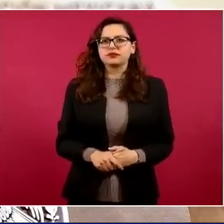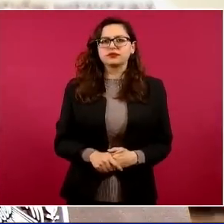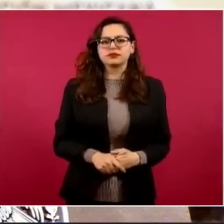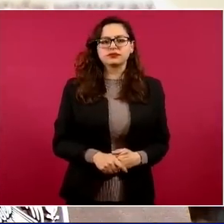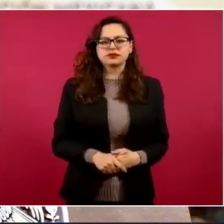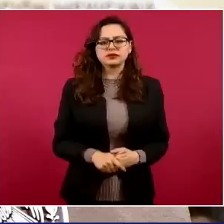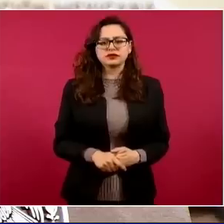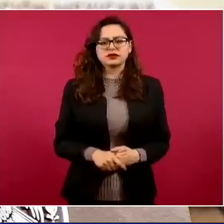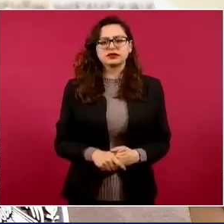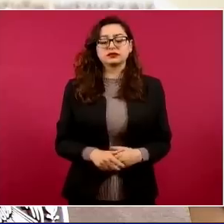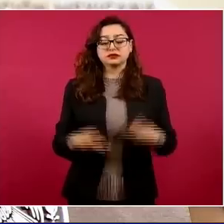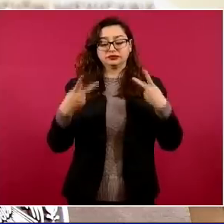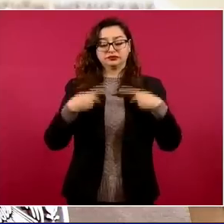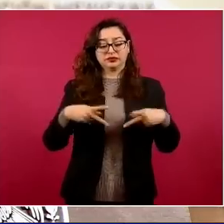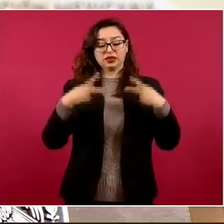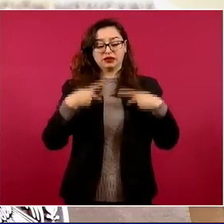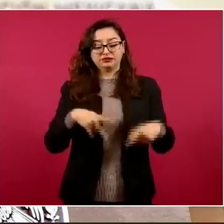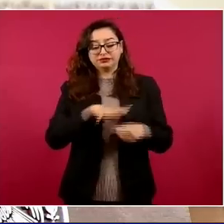que un oprimido